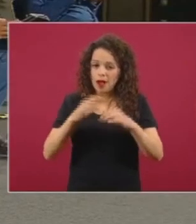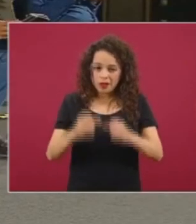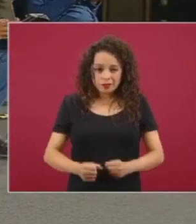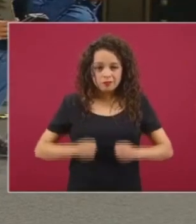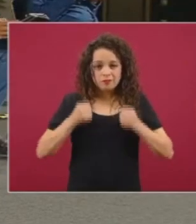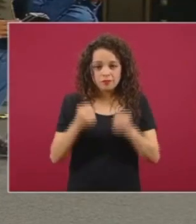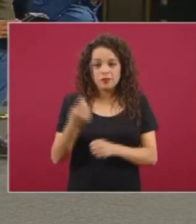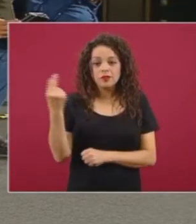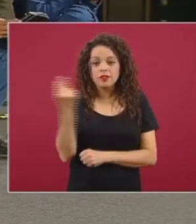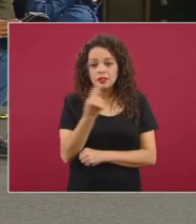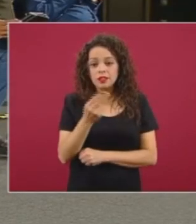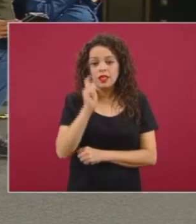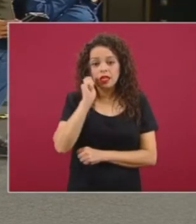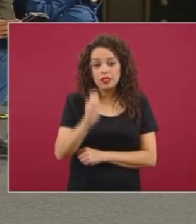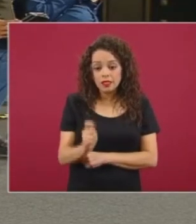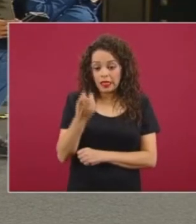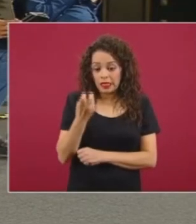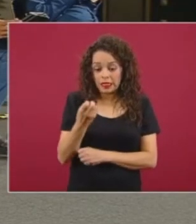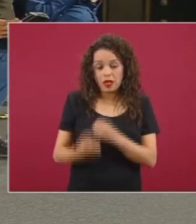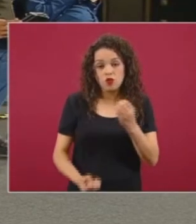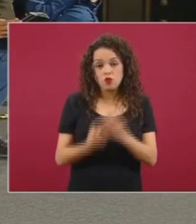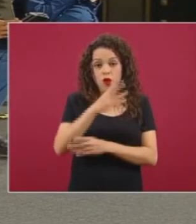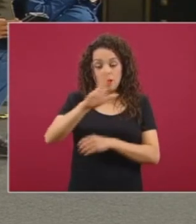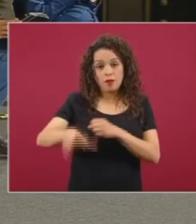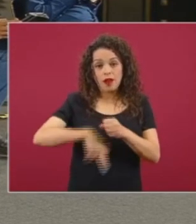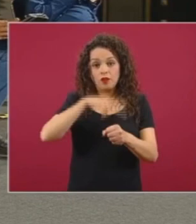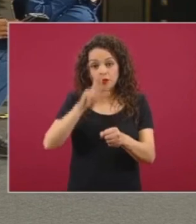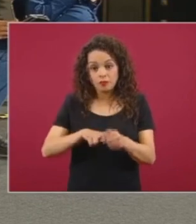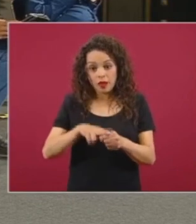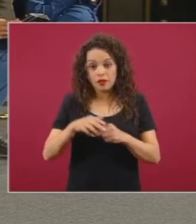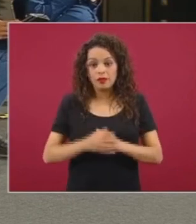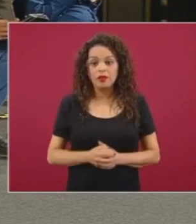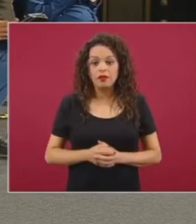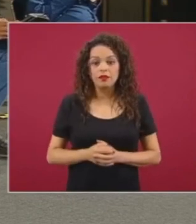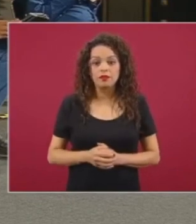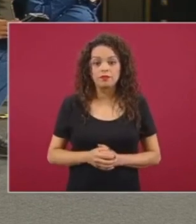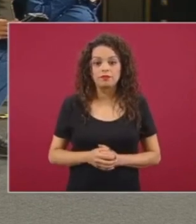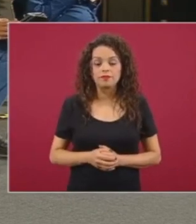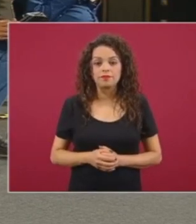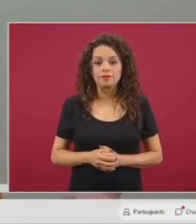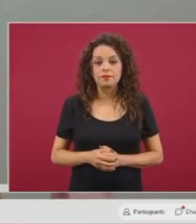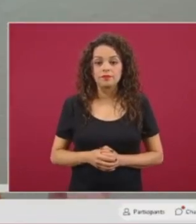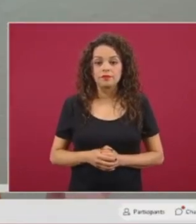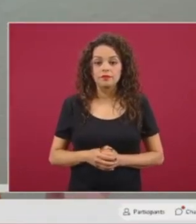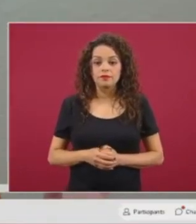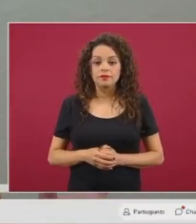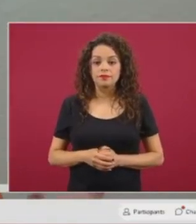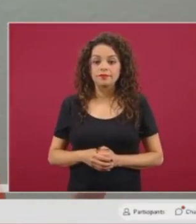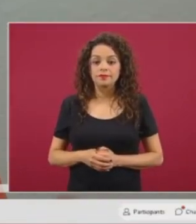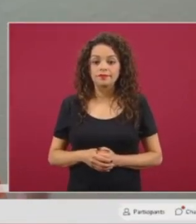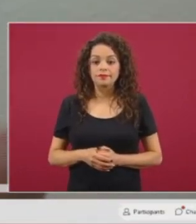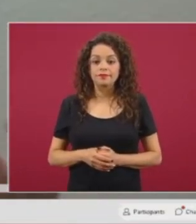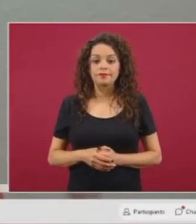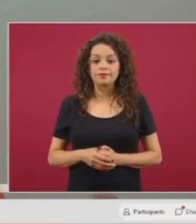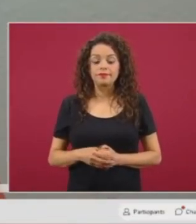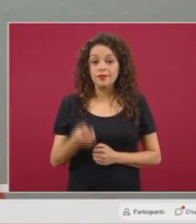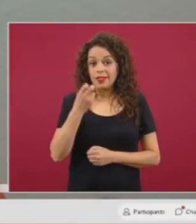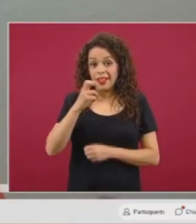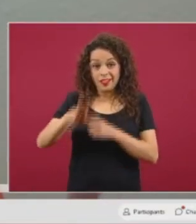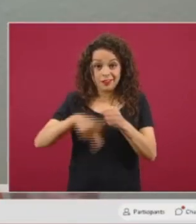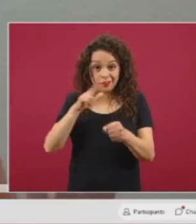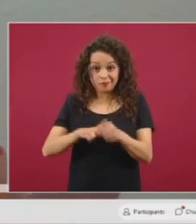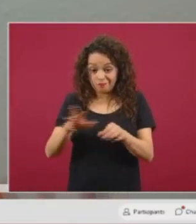la nueva normalidad, a la que no queremos regresar las mujeres porque la normalidad no era muy buena para las mujeres, sea